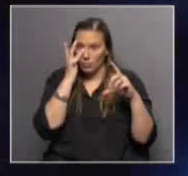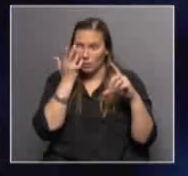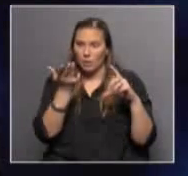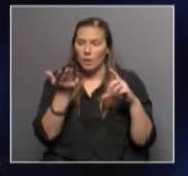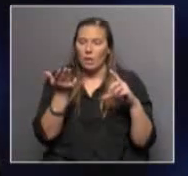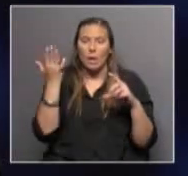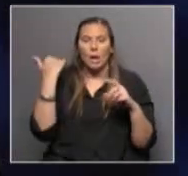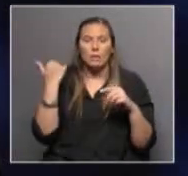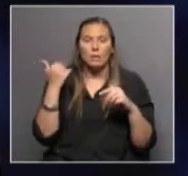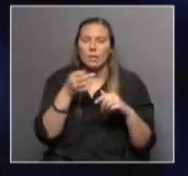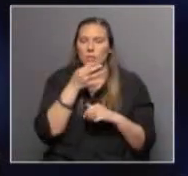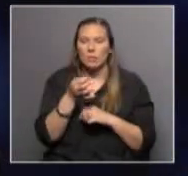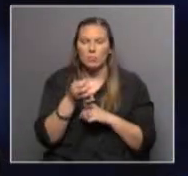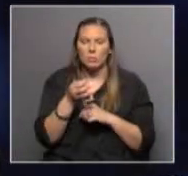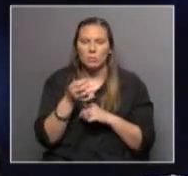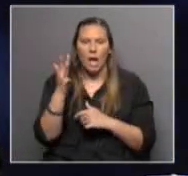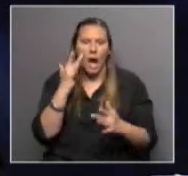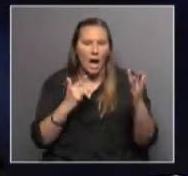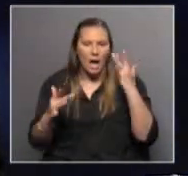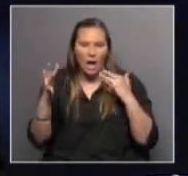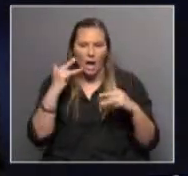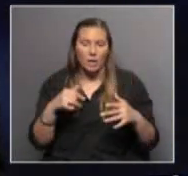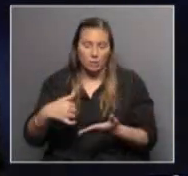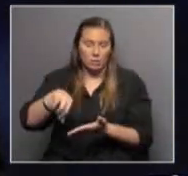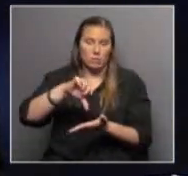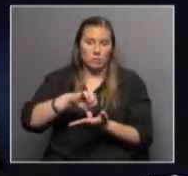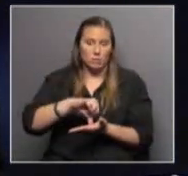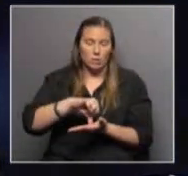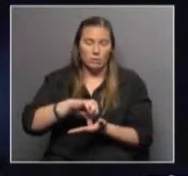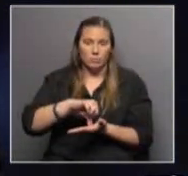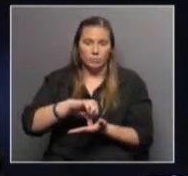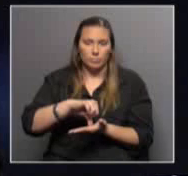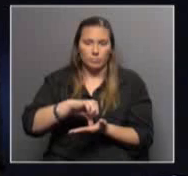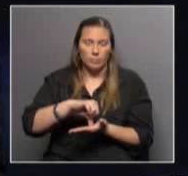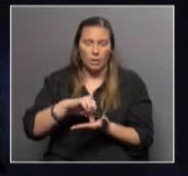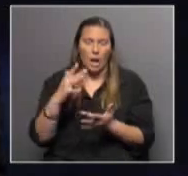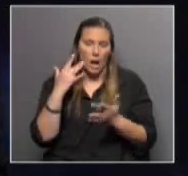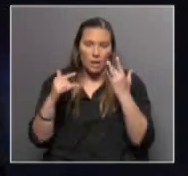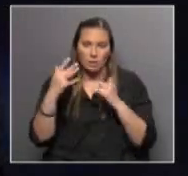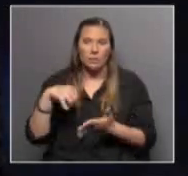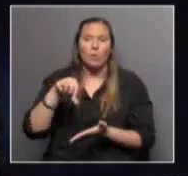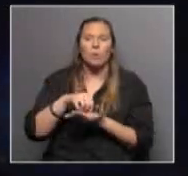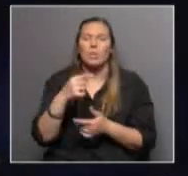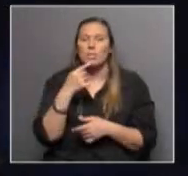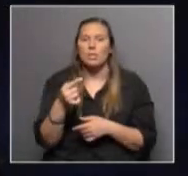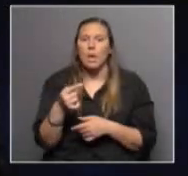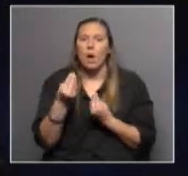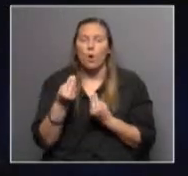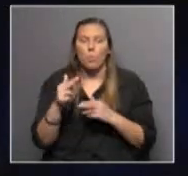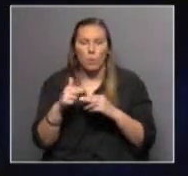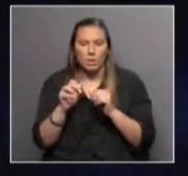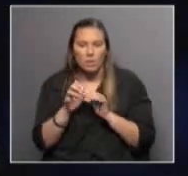sobre lo que tiene que ver con el arte urbano y una cosa que los artistas urbanos te dicen es como las redes sociales